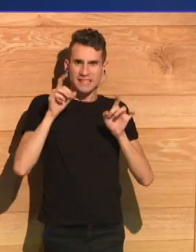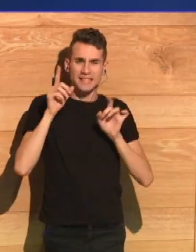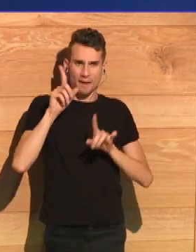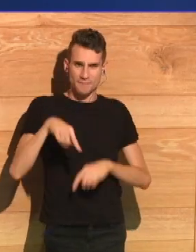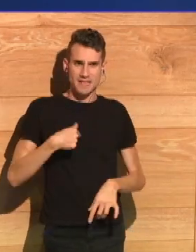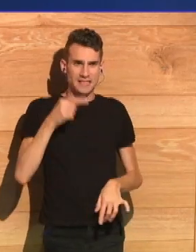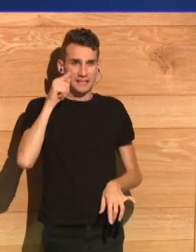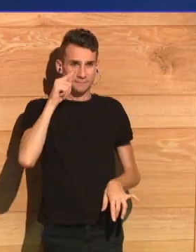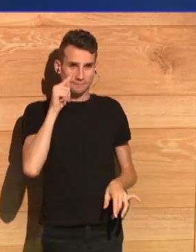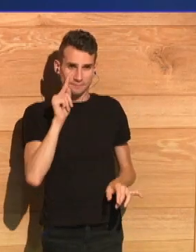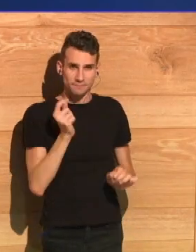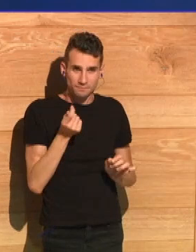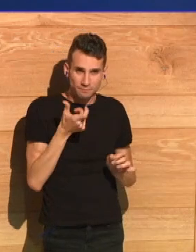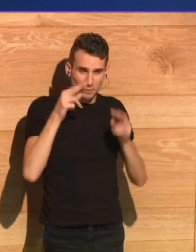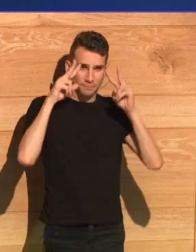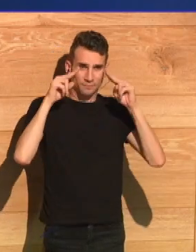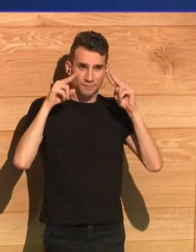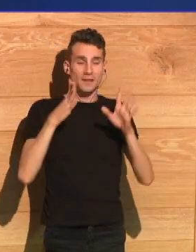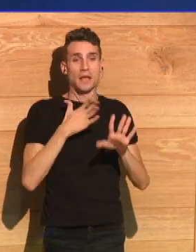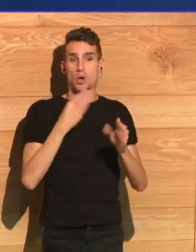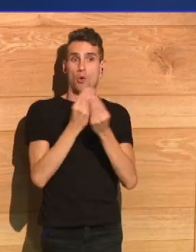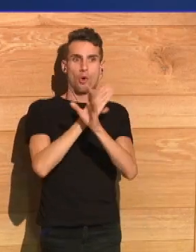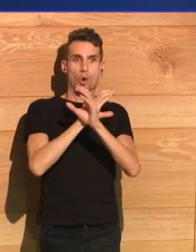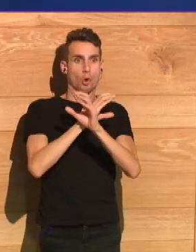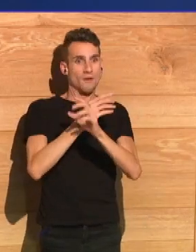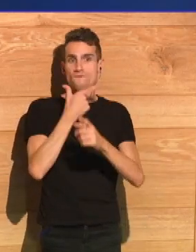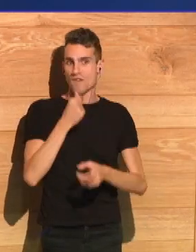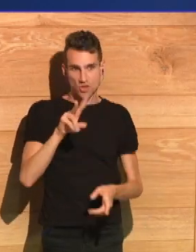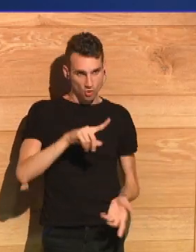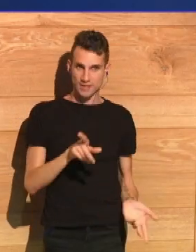algo que no es tan fácil con un cómic.